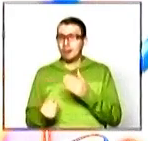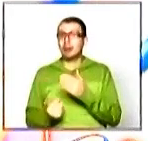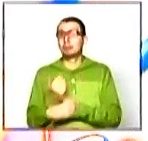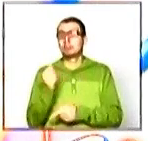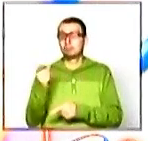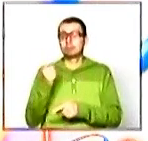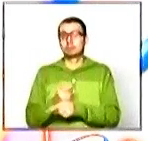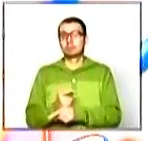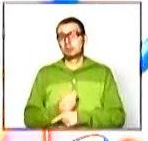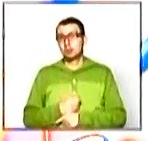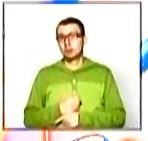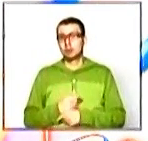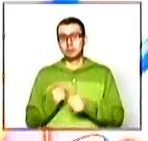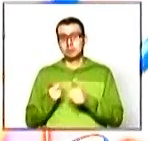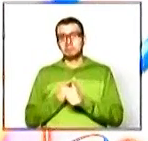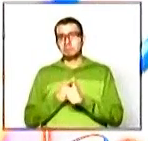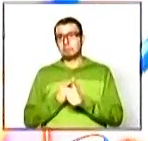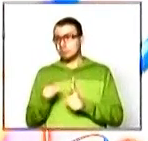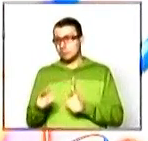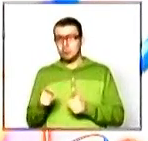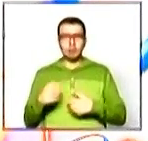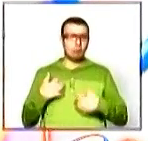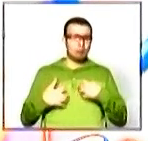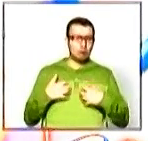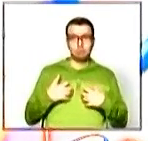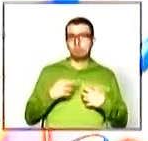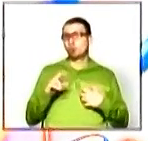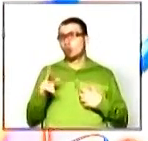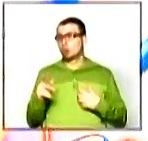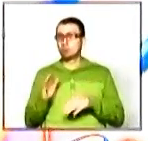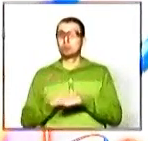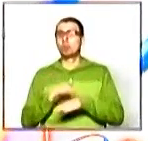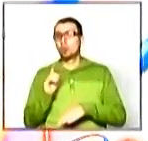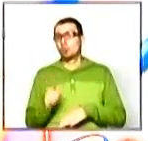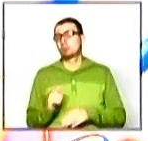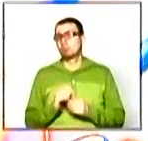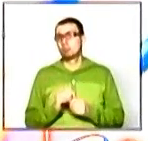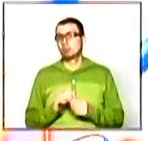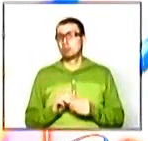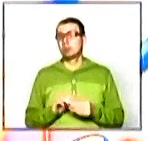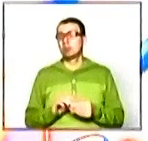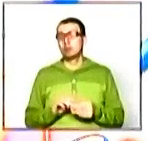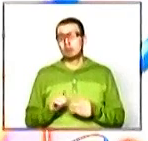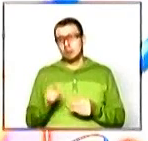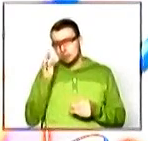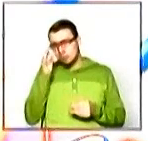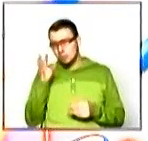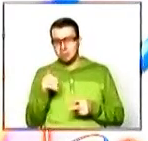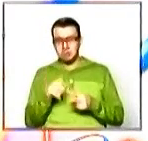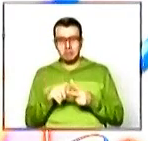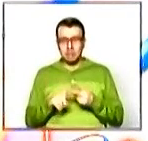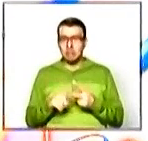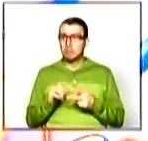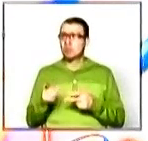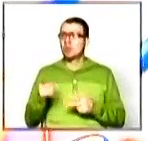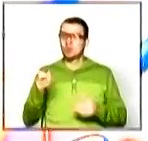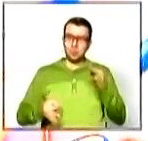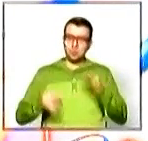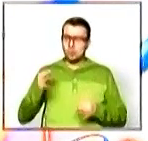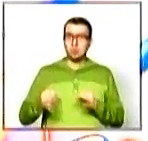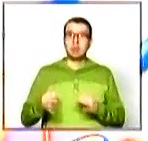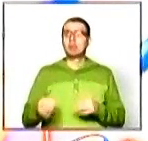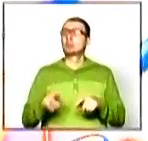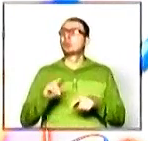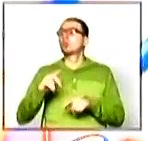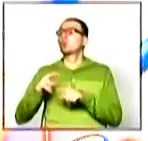el miedo y el otro es la culpa. Cuando vivimos bajo esos dos preconceptos de estarnos juzgando a los demás, generando